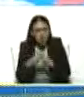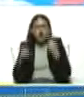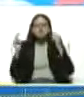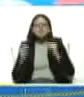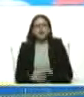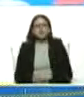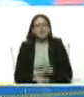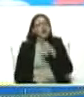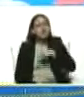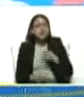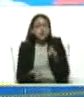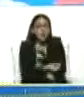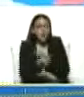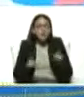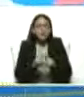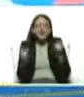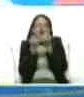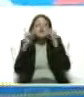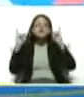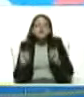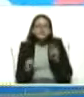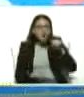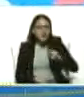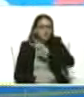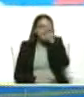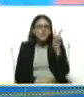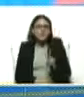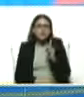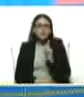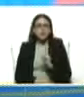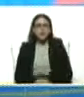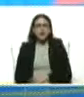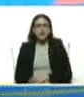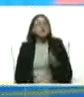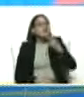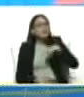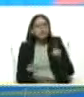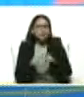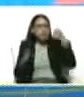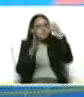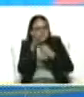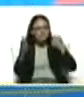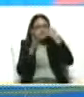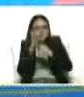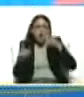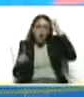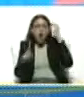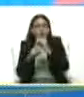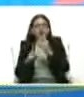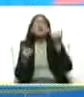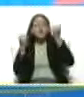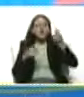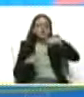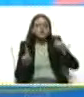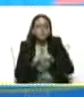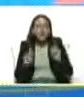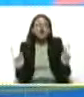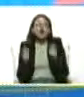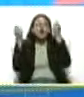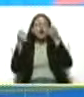Libre la economía. ¿Y cuánto insistimos en esa idea? Y es un gran consenso, mantener la economía